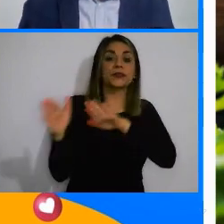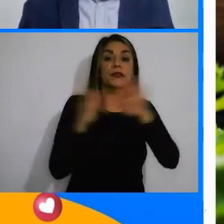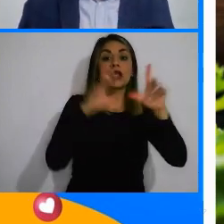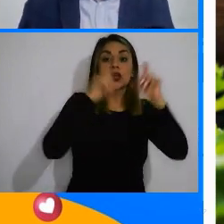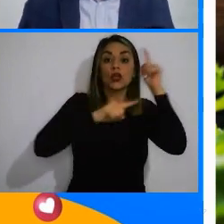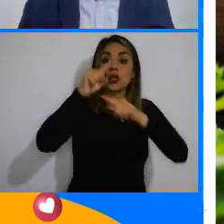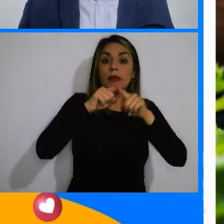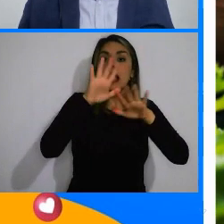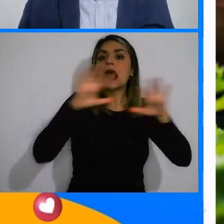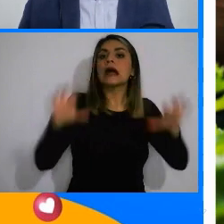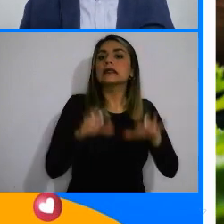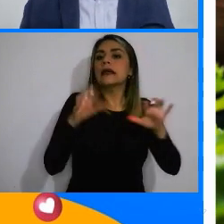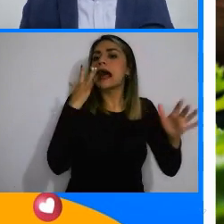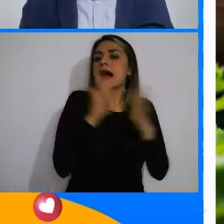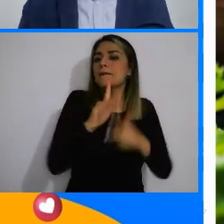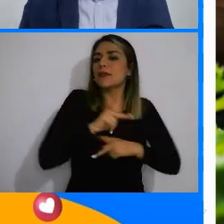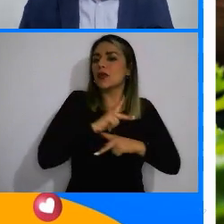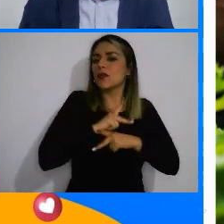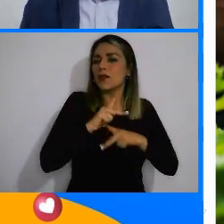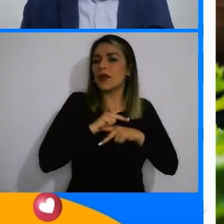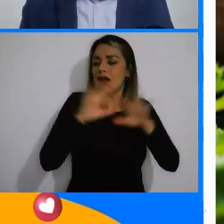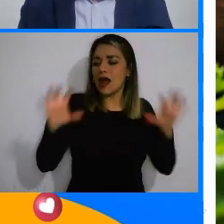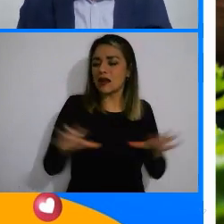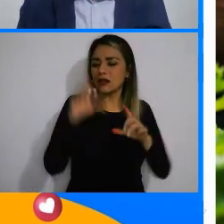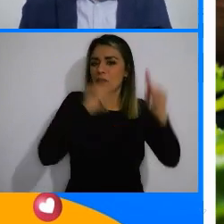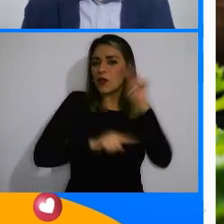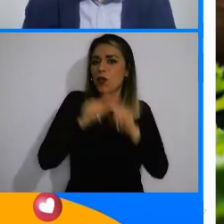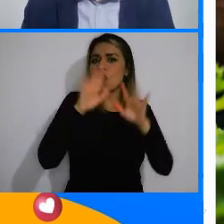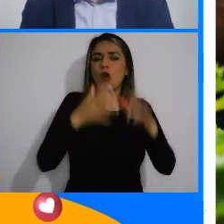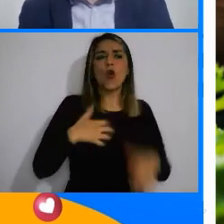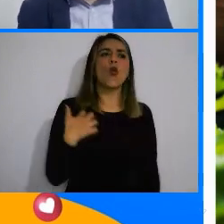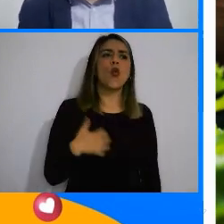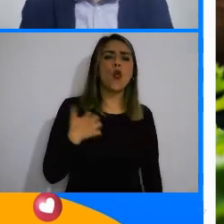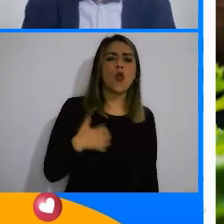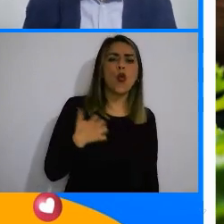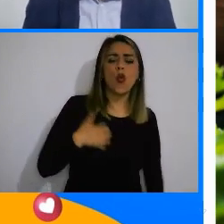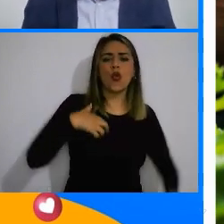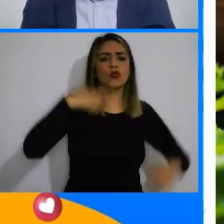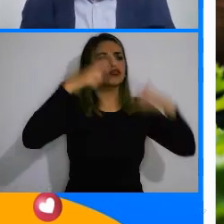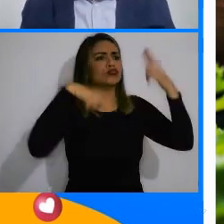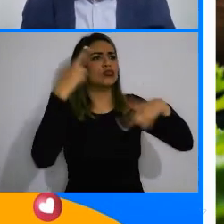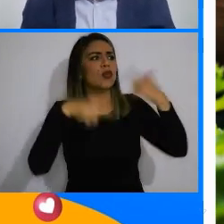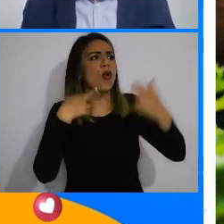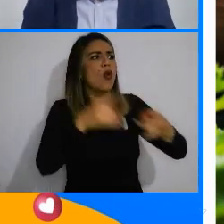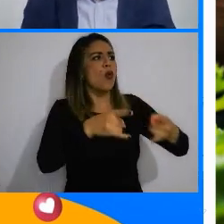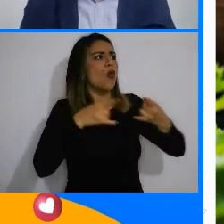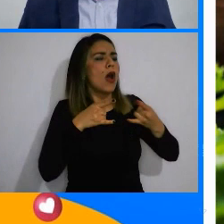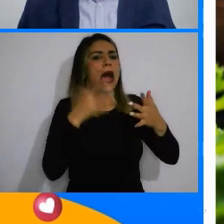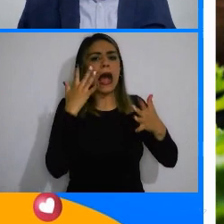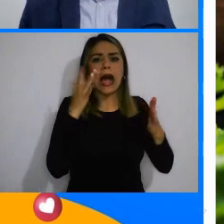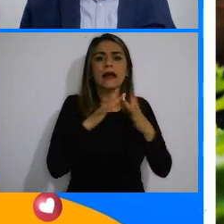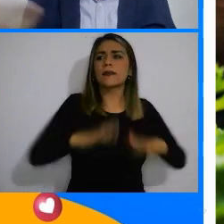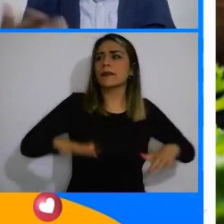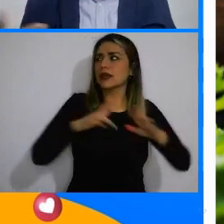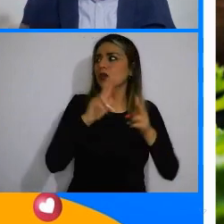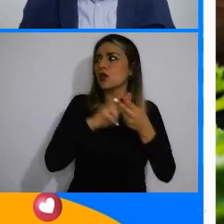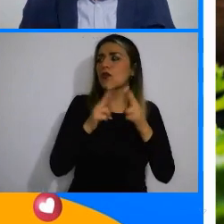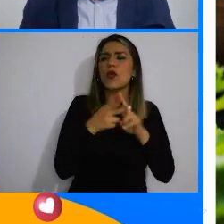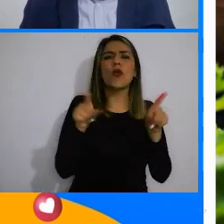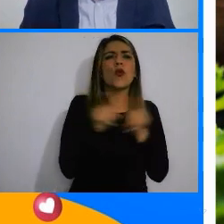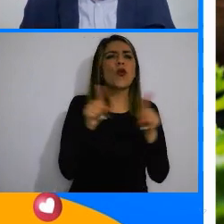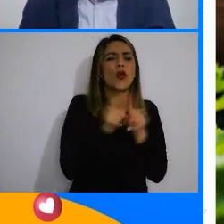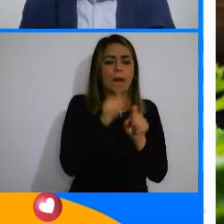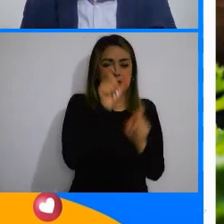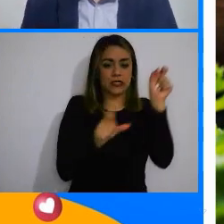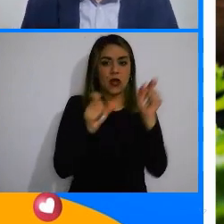es una actividad propia nuestra. El turismo es una actividad para nosotros de ocio, de recreación. Entonces, una especie, una